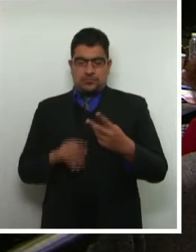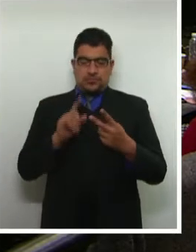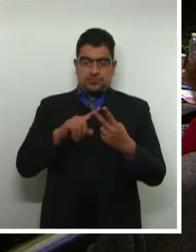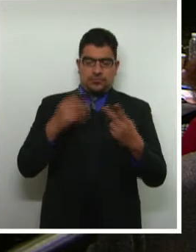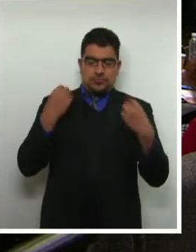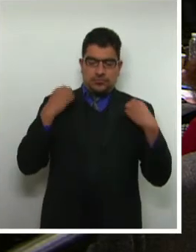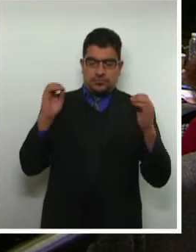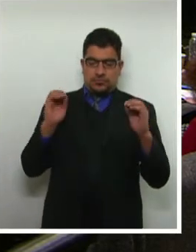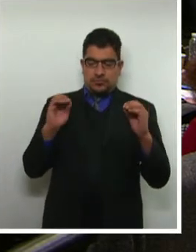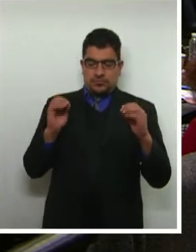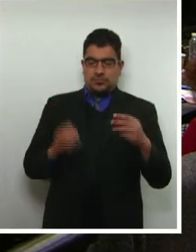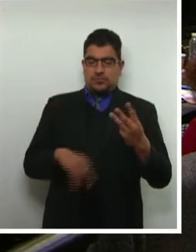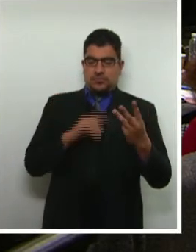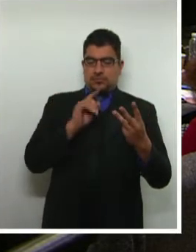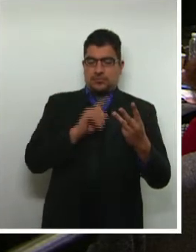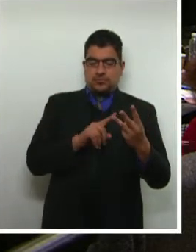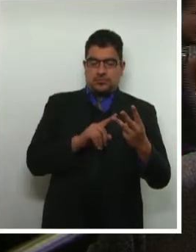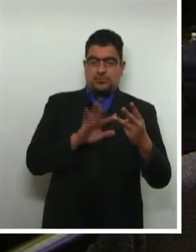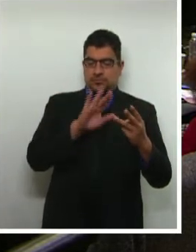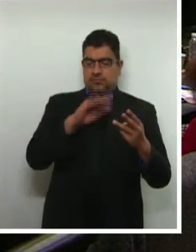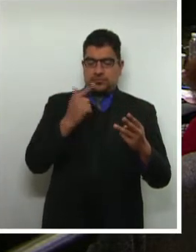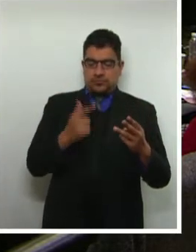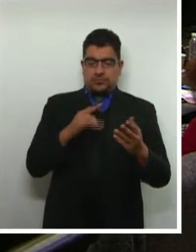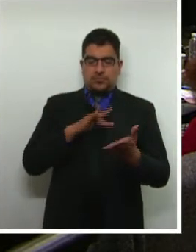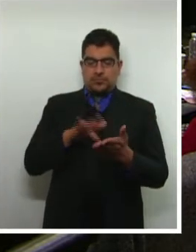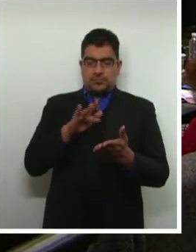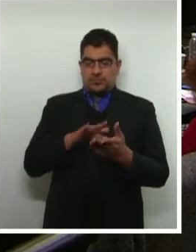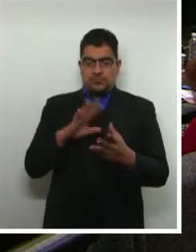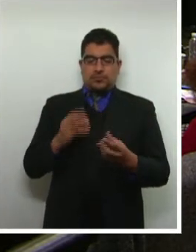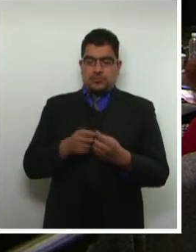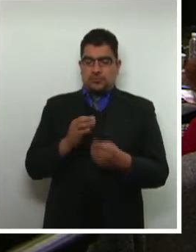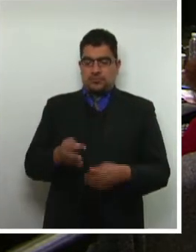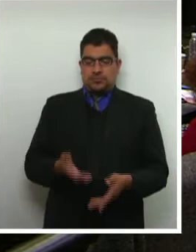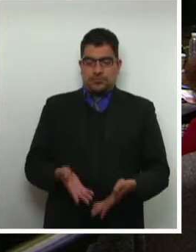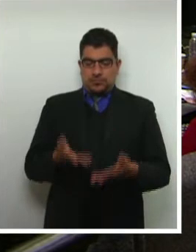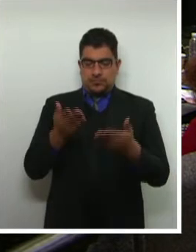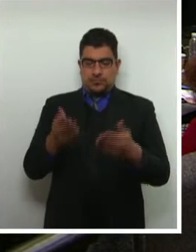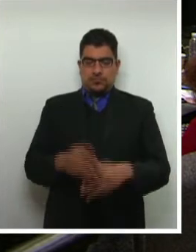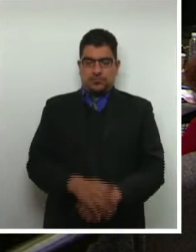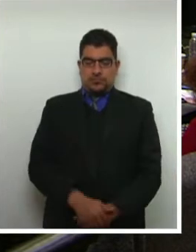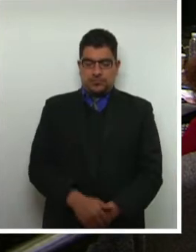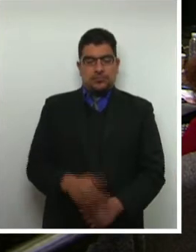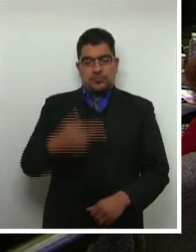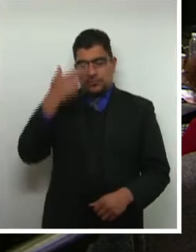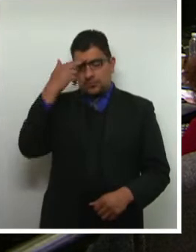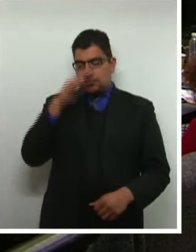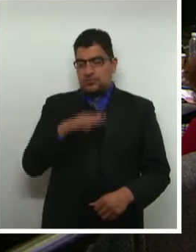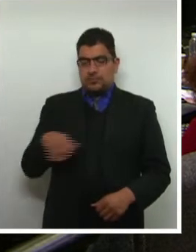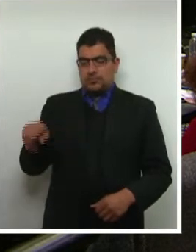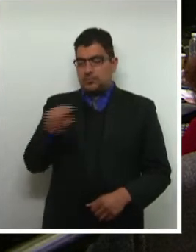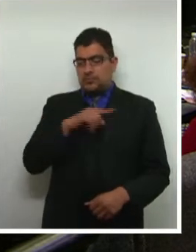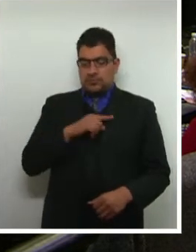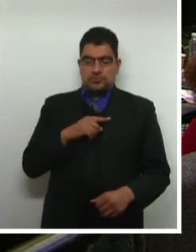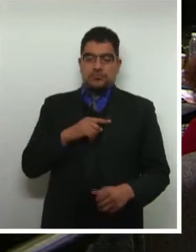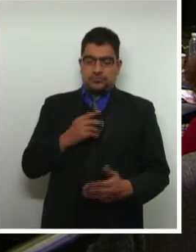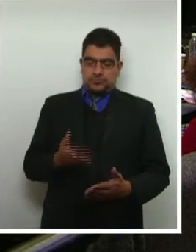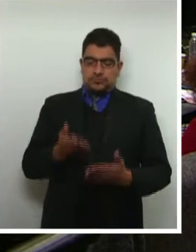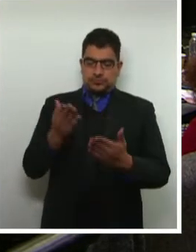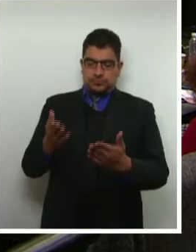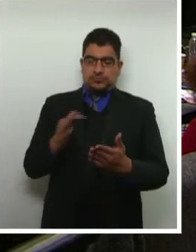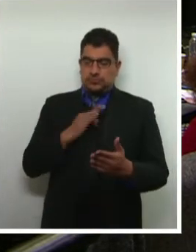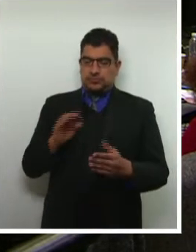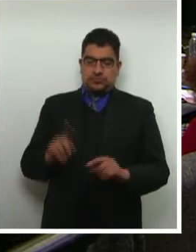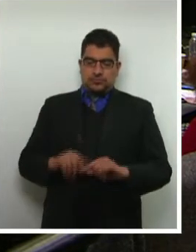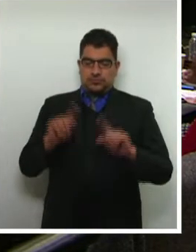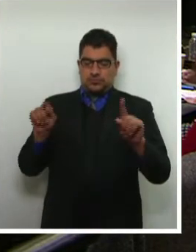0 abstenciones y 57 votos a favor. Recuerde que usted le puede dar